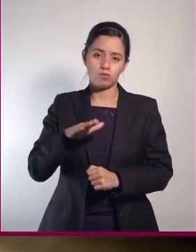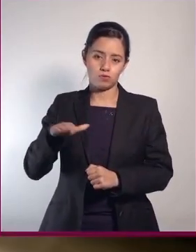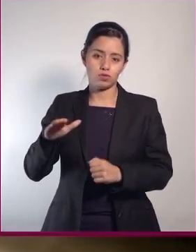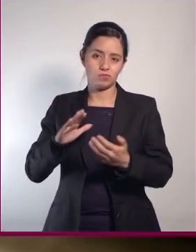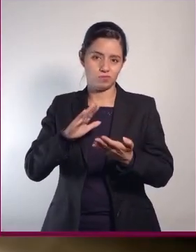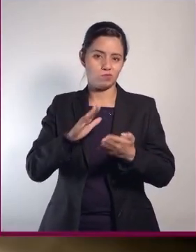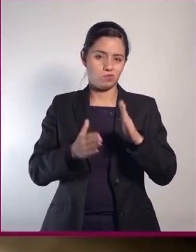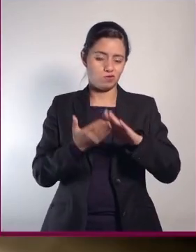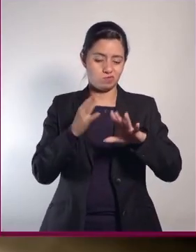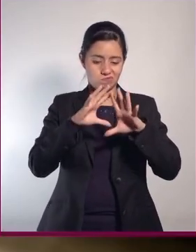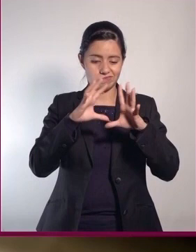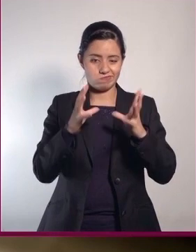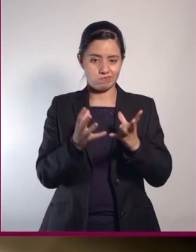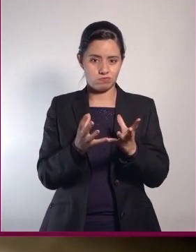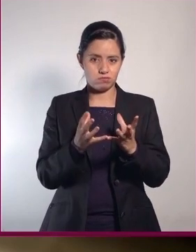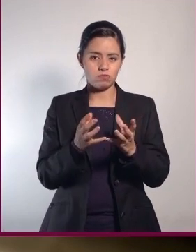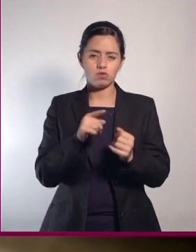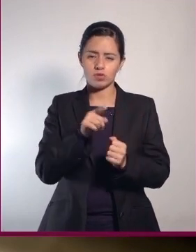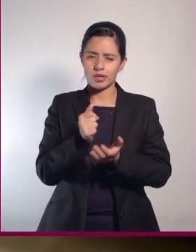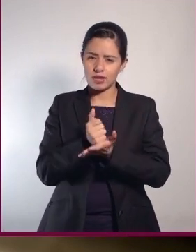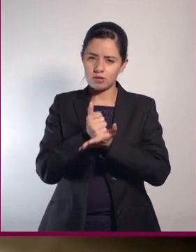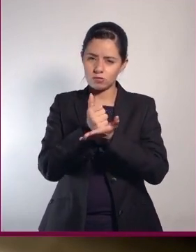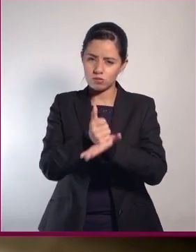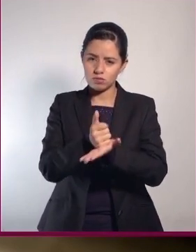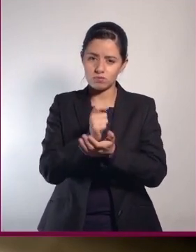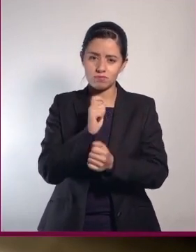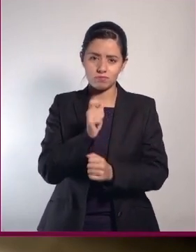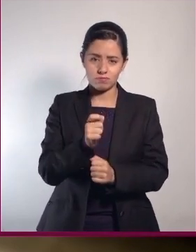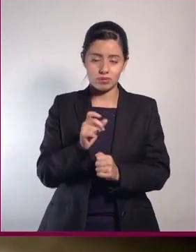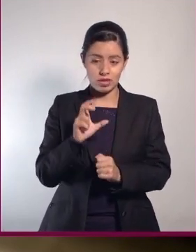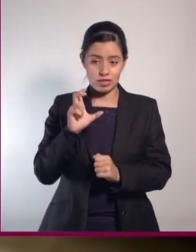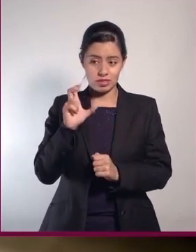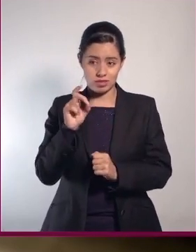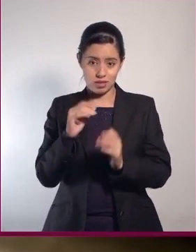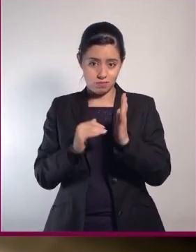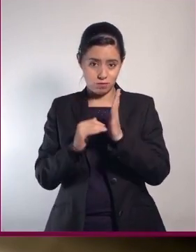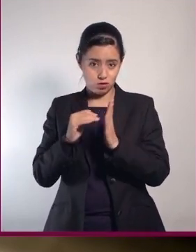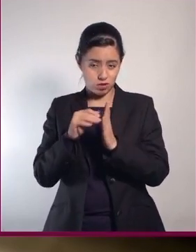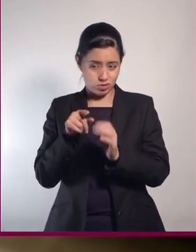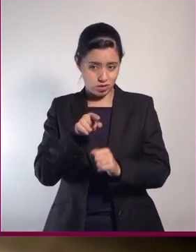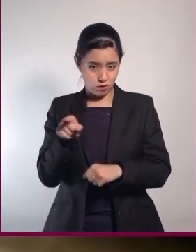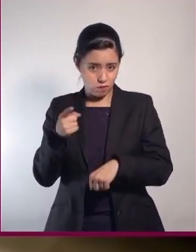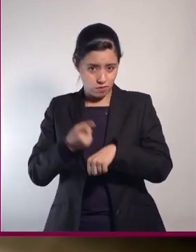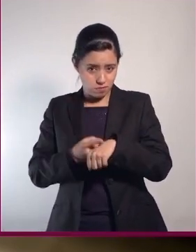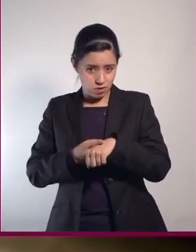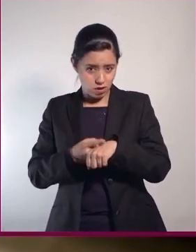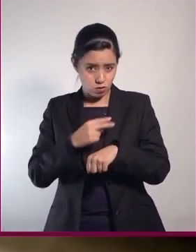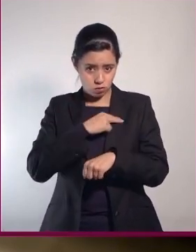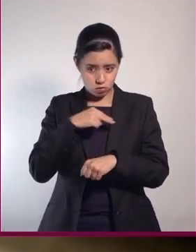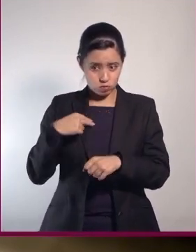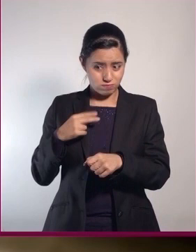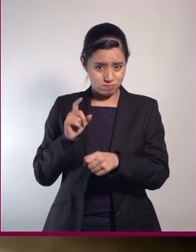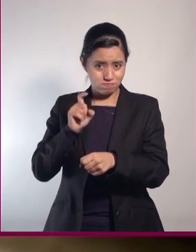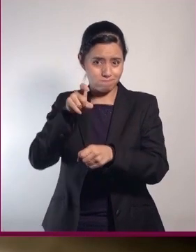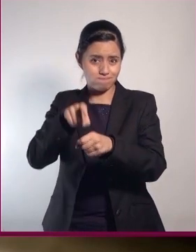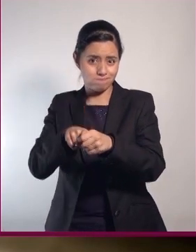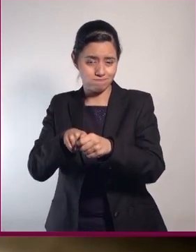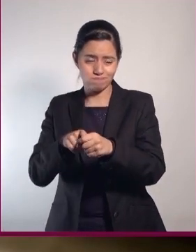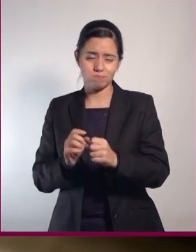hay una manera de ayudarnos a no estar entre los 30 millones de nuevos casos que los expertos prevén para el año